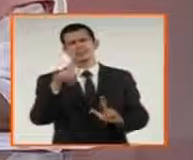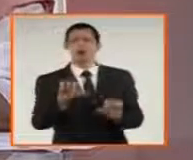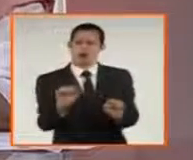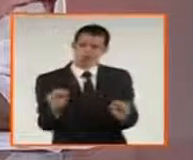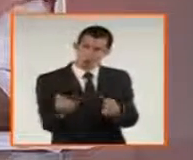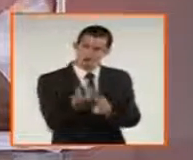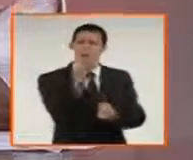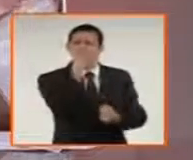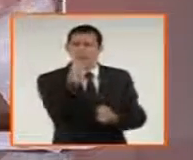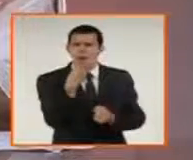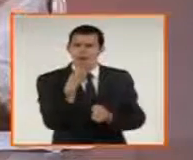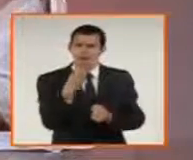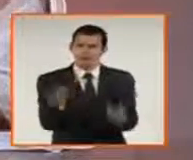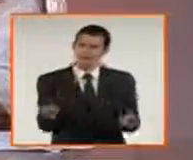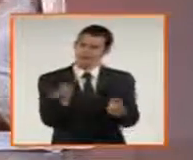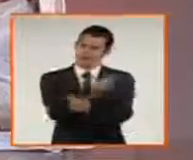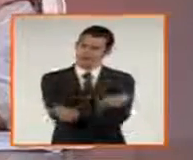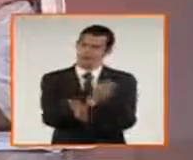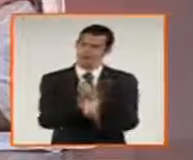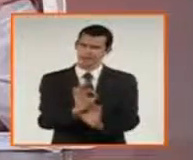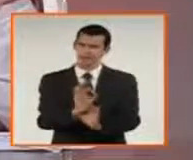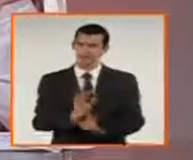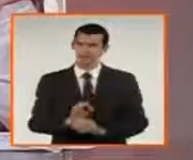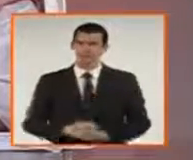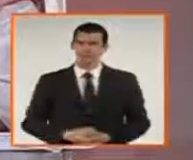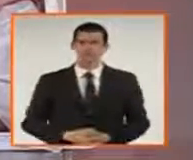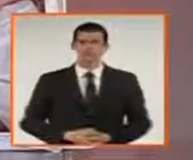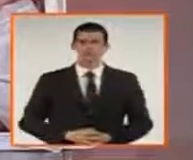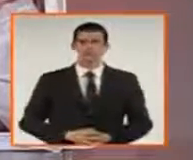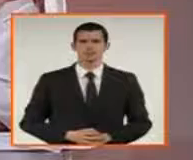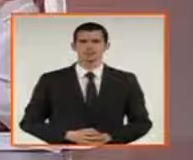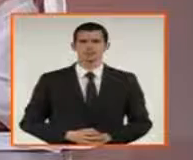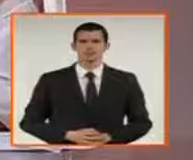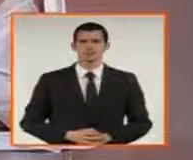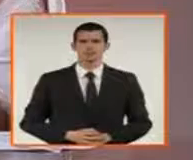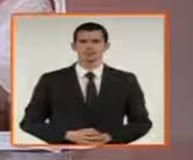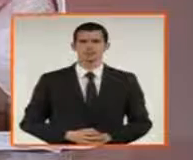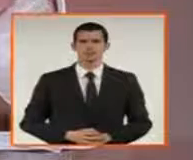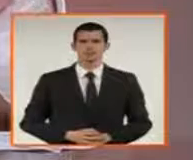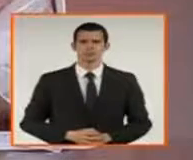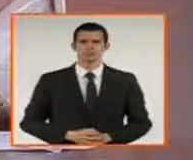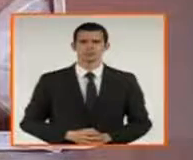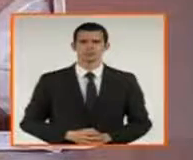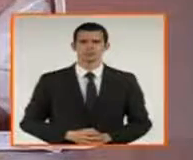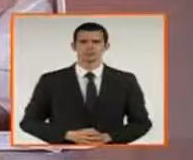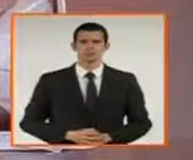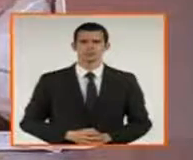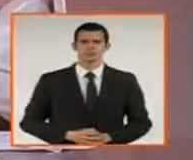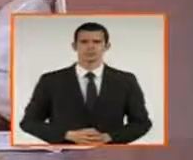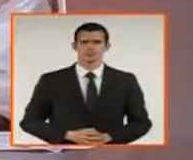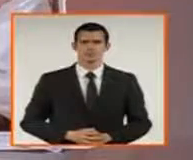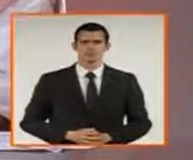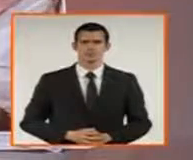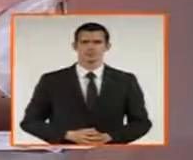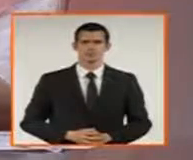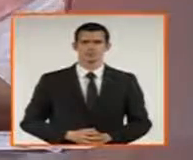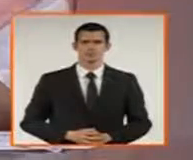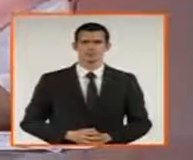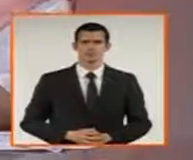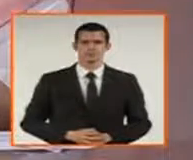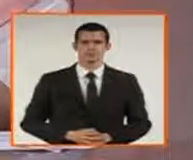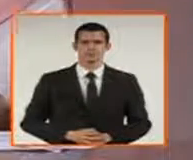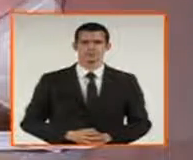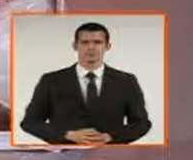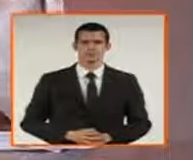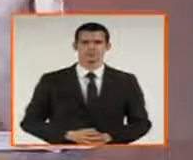en este caso es que ya una vez instrumentada se le... Pero la relación, la obligación legal de alimento, tanto